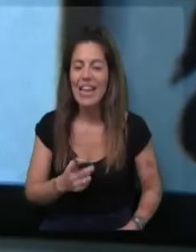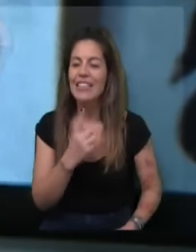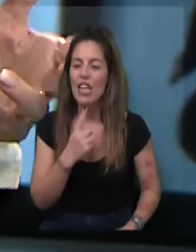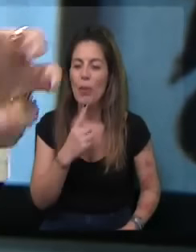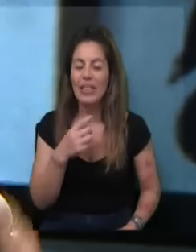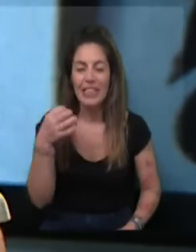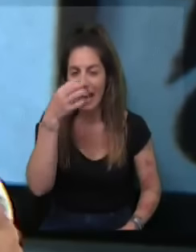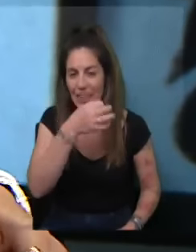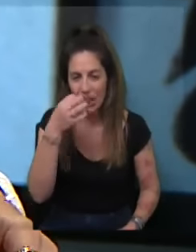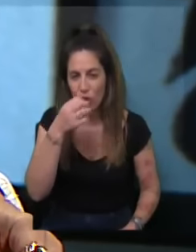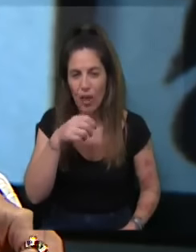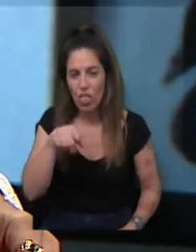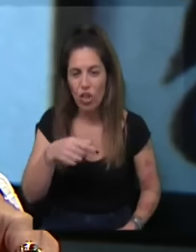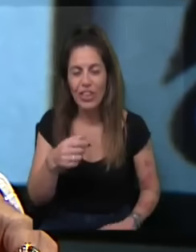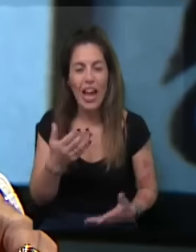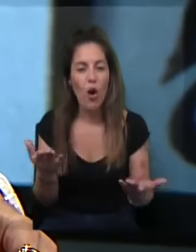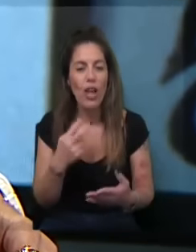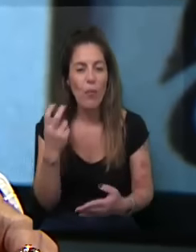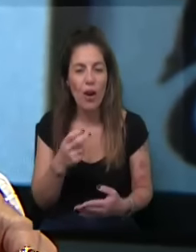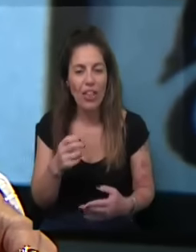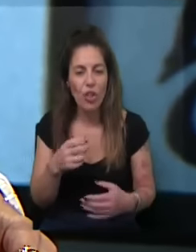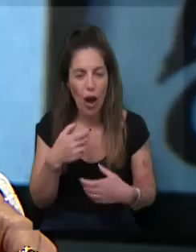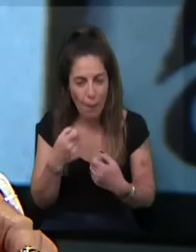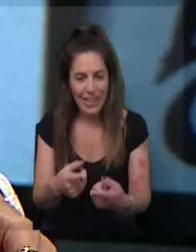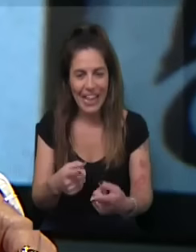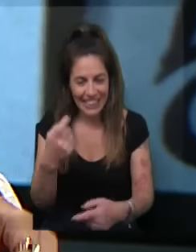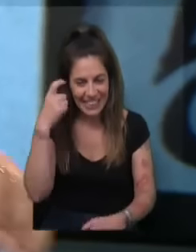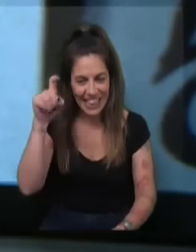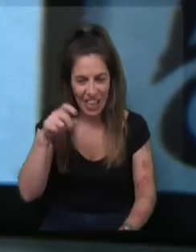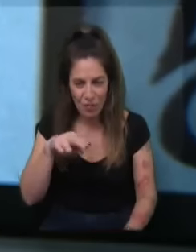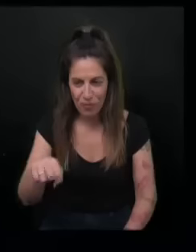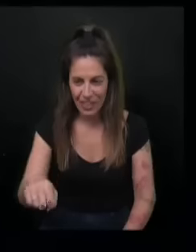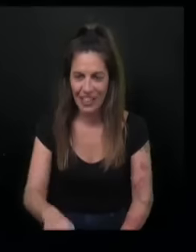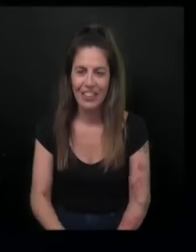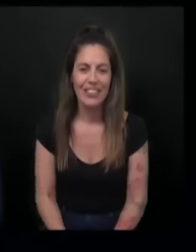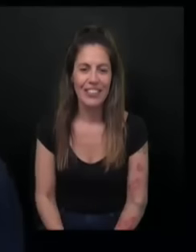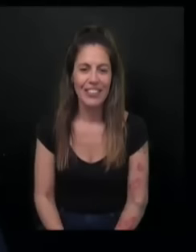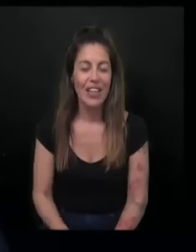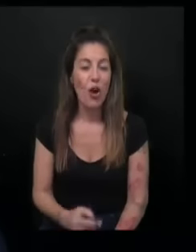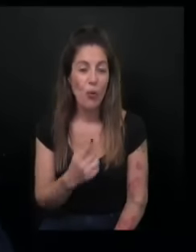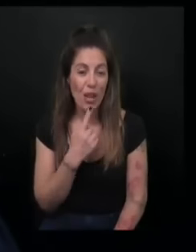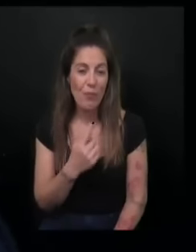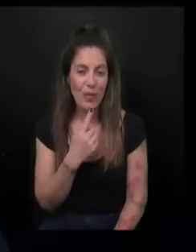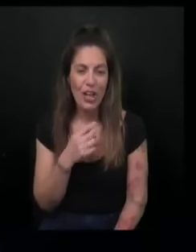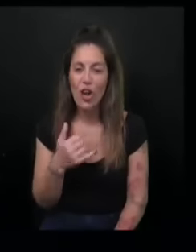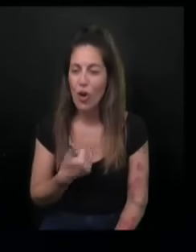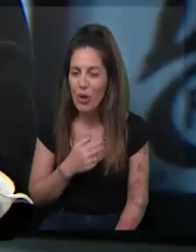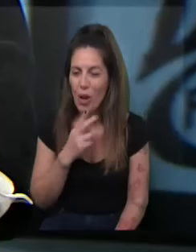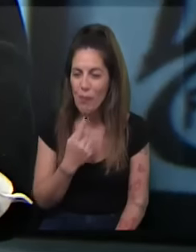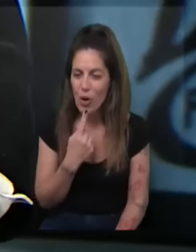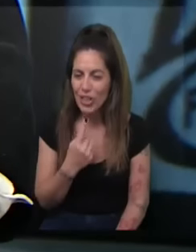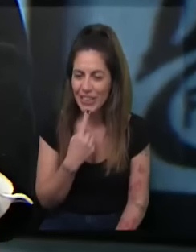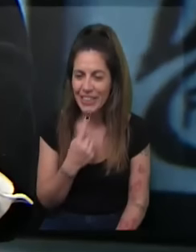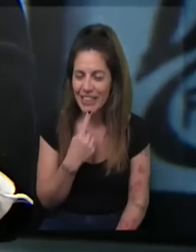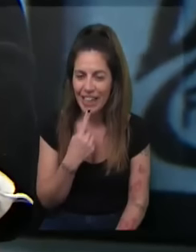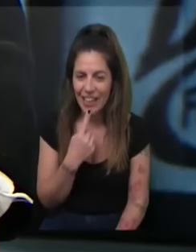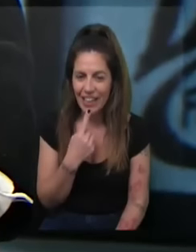de drogas es donde estoy tratando de aplicar esta idea F está bien Este es como una política como dijiste una política